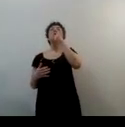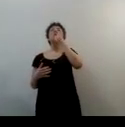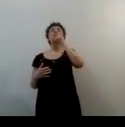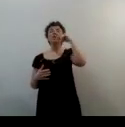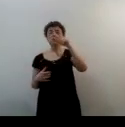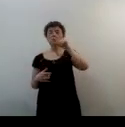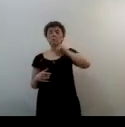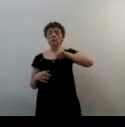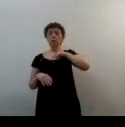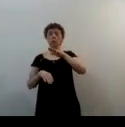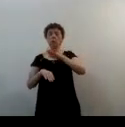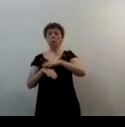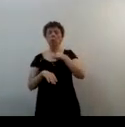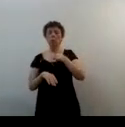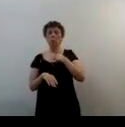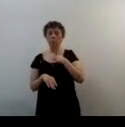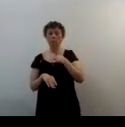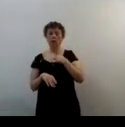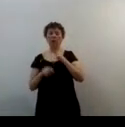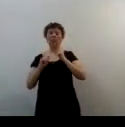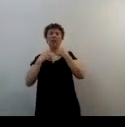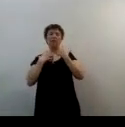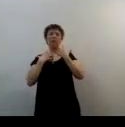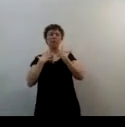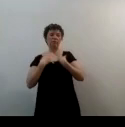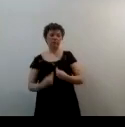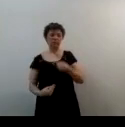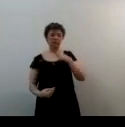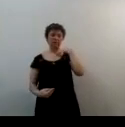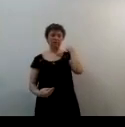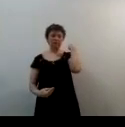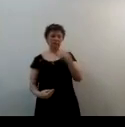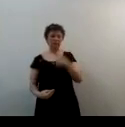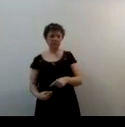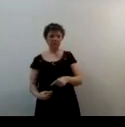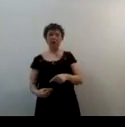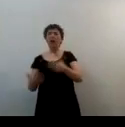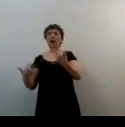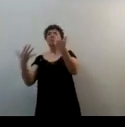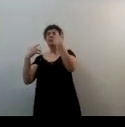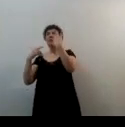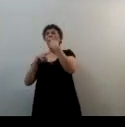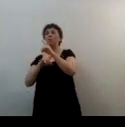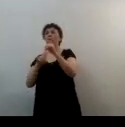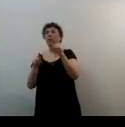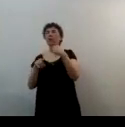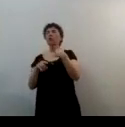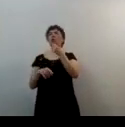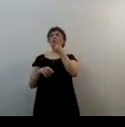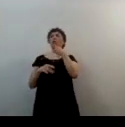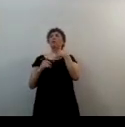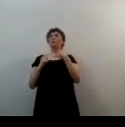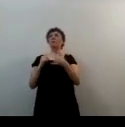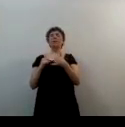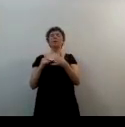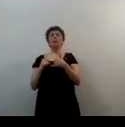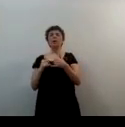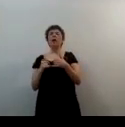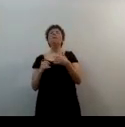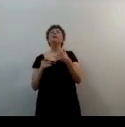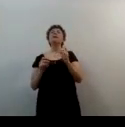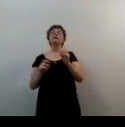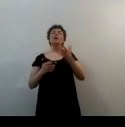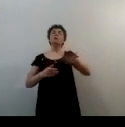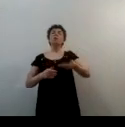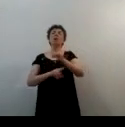luego te frustras o te enfadas porque te lo han recomendado y tú te lo has comido. Entonces hay que tener en cuenta el no hacer una prohibición